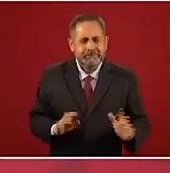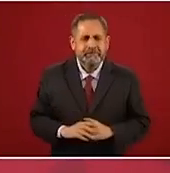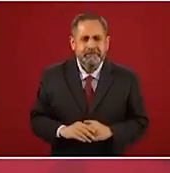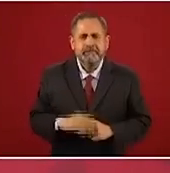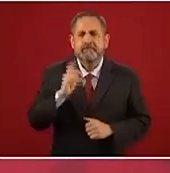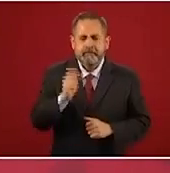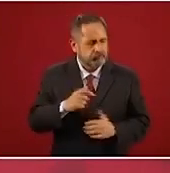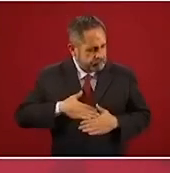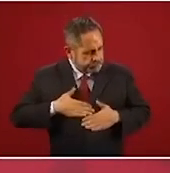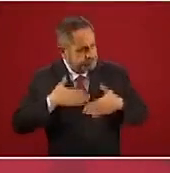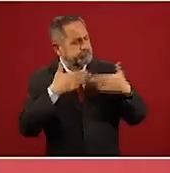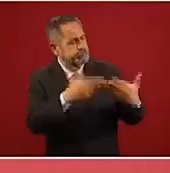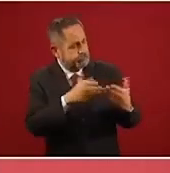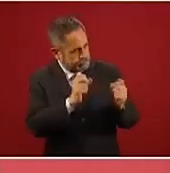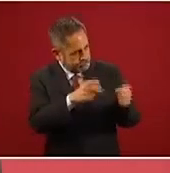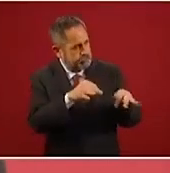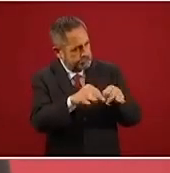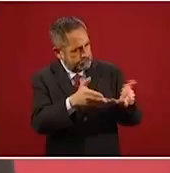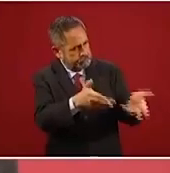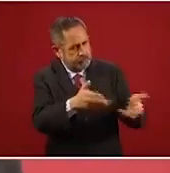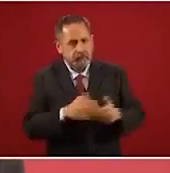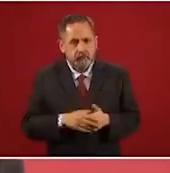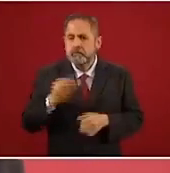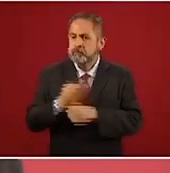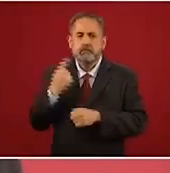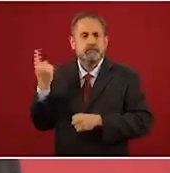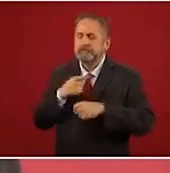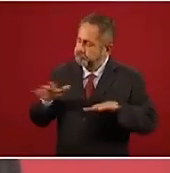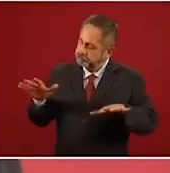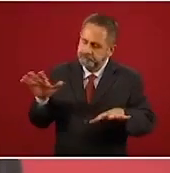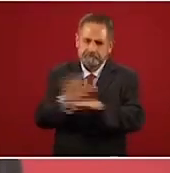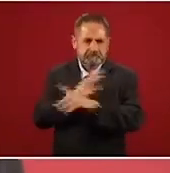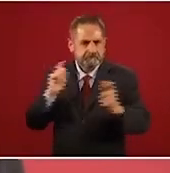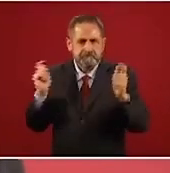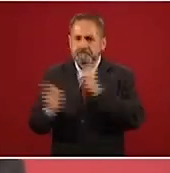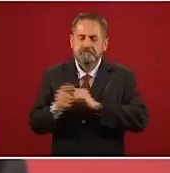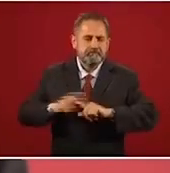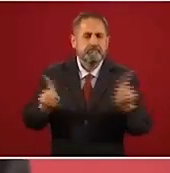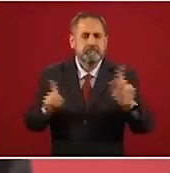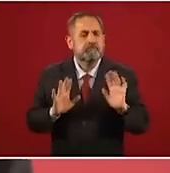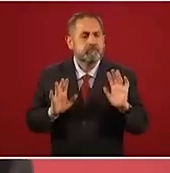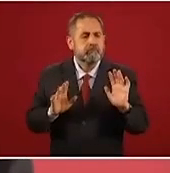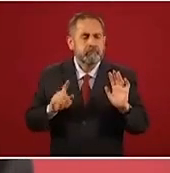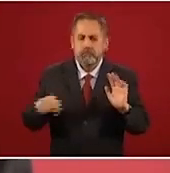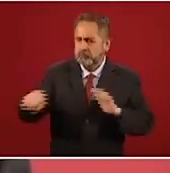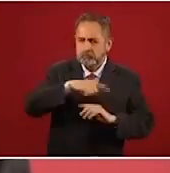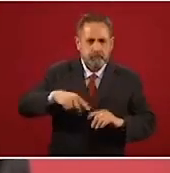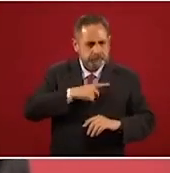sino darle la confianza, porque las cosas están cambiando mucho y todos tenemos que